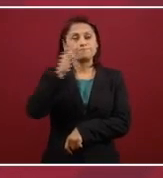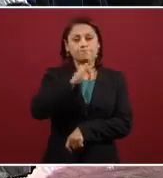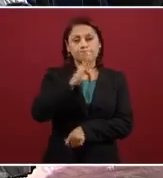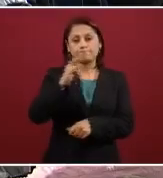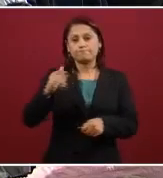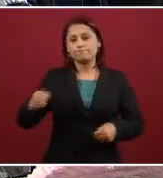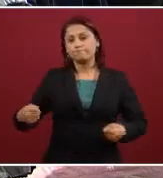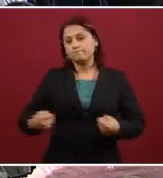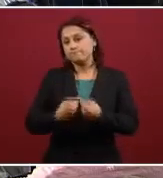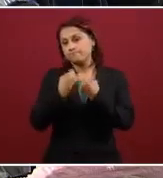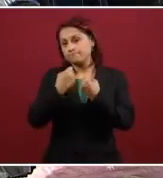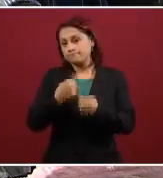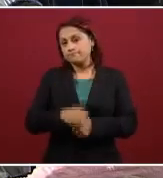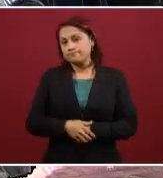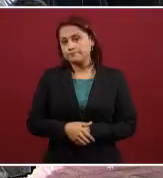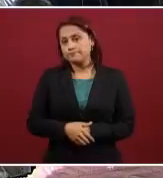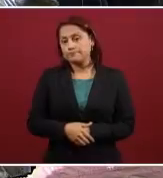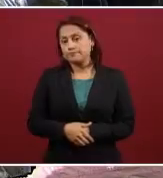en